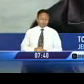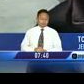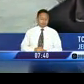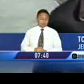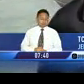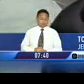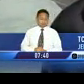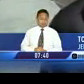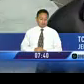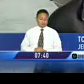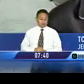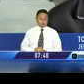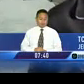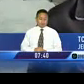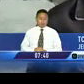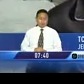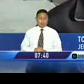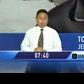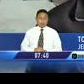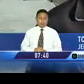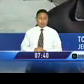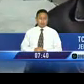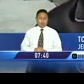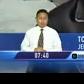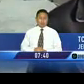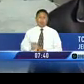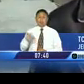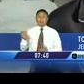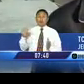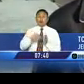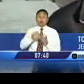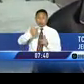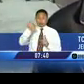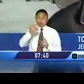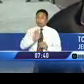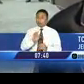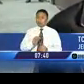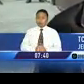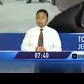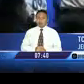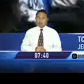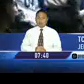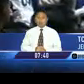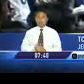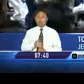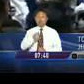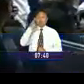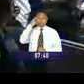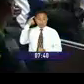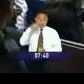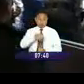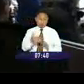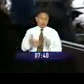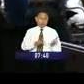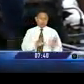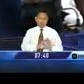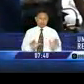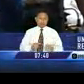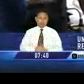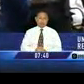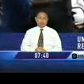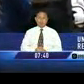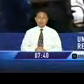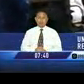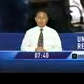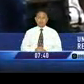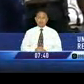y por suerte no... no lo remataron, puesto que creyeron que se encuentra ya